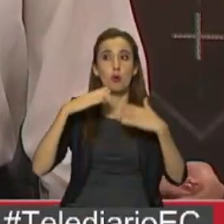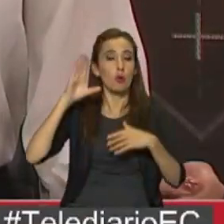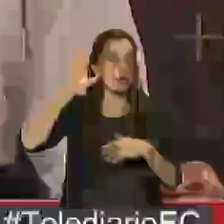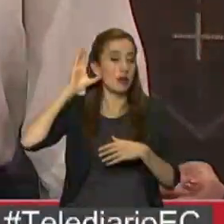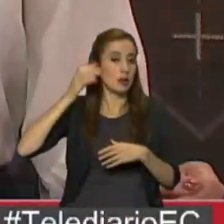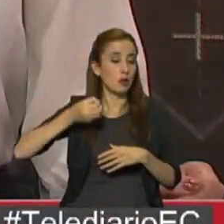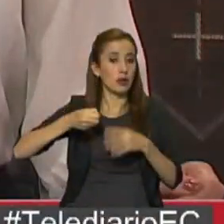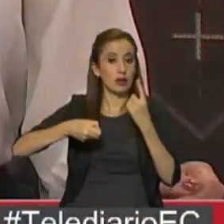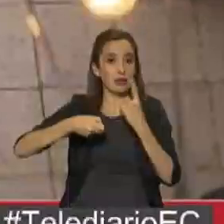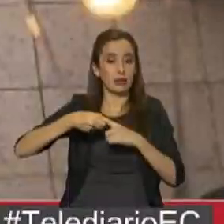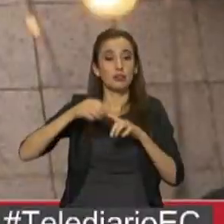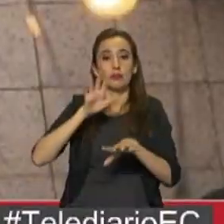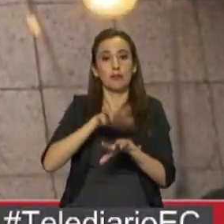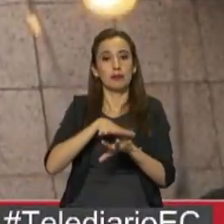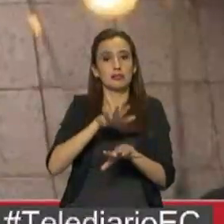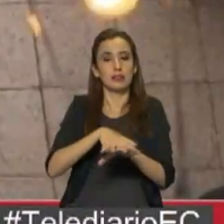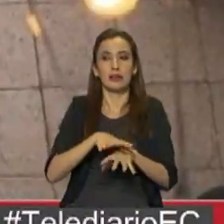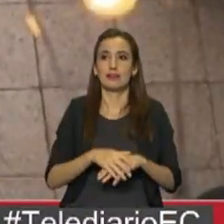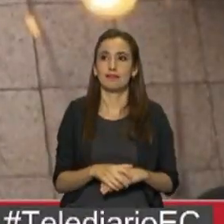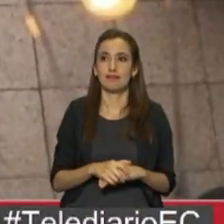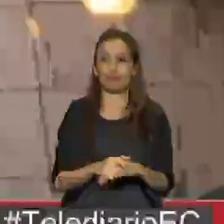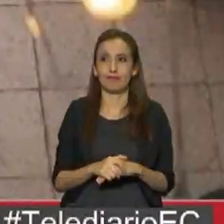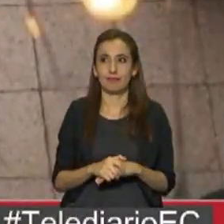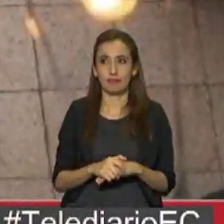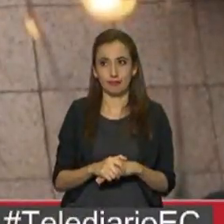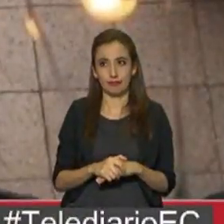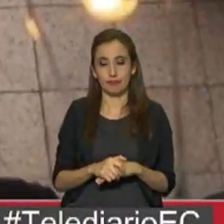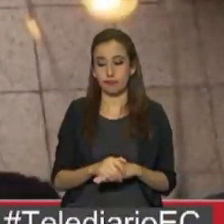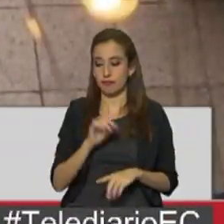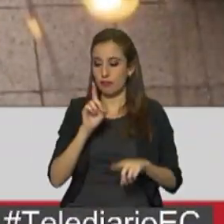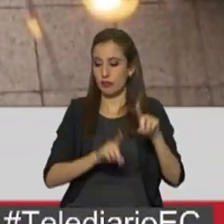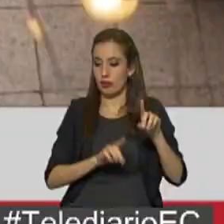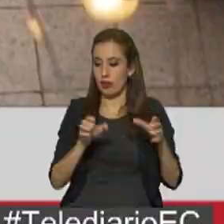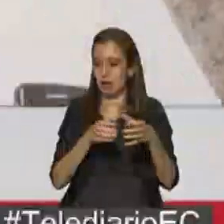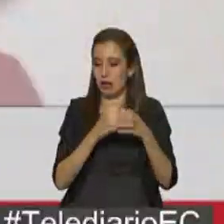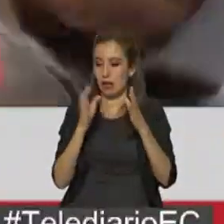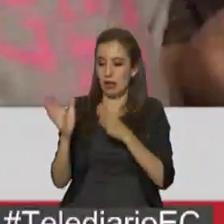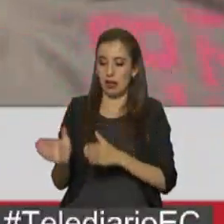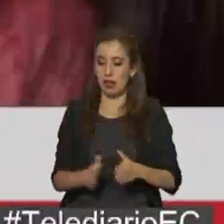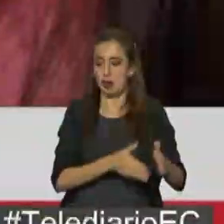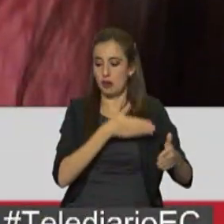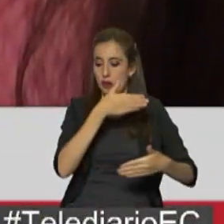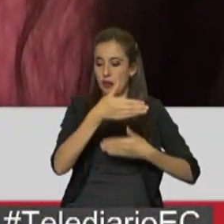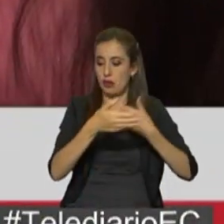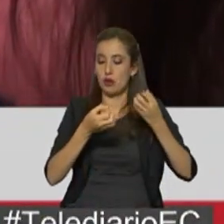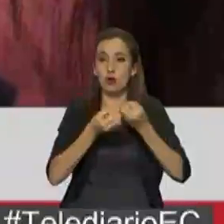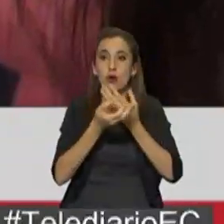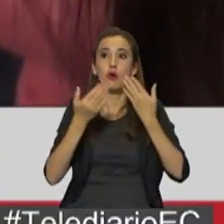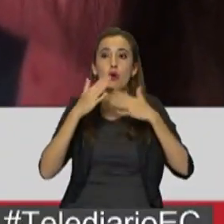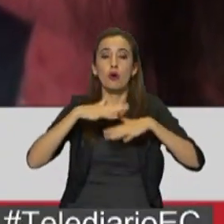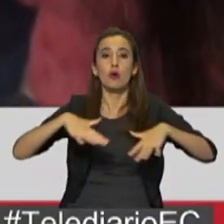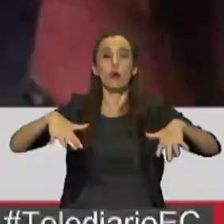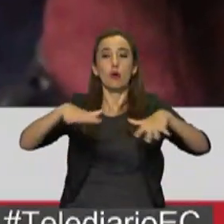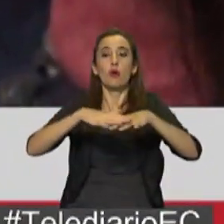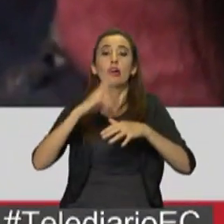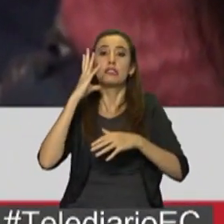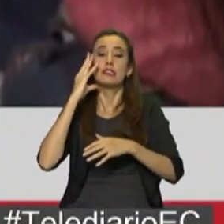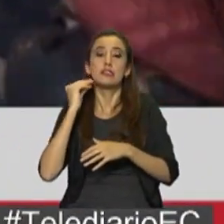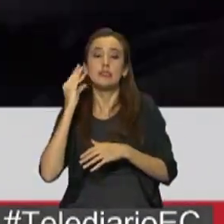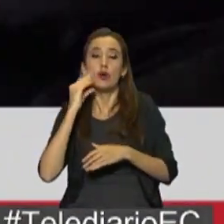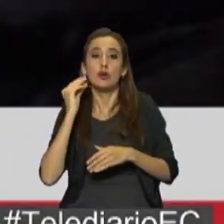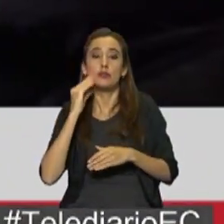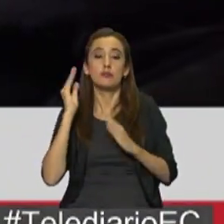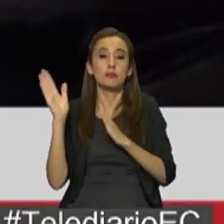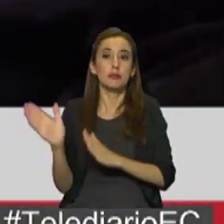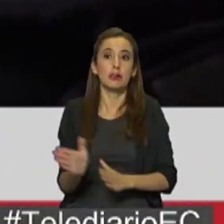machala son cortometrajes 6 en su totalidad que recogen su vivencia misma su experiencia de haberlo dejado